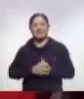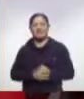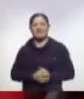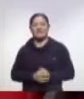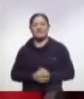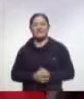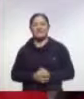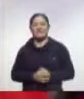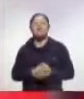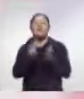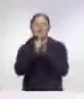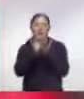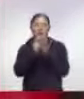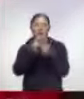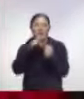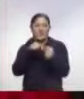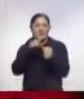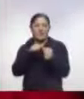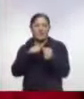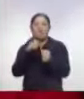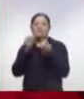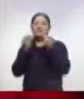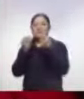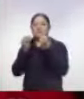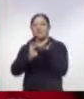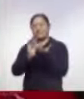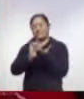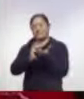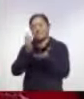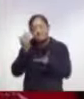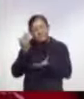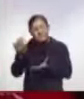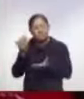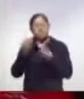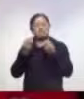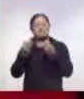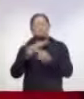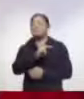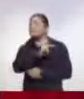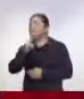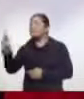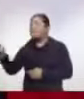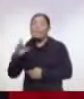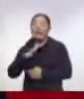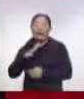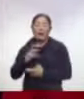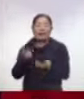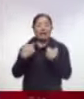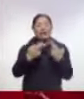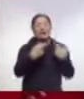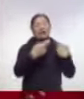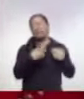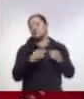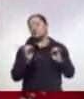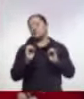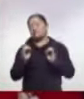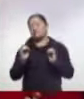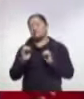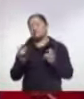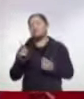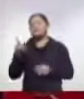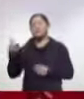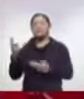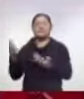un librito para colorear. Muchas gracias, porque no todos los niños tienen la posibilidad de que le den regalos y pues